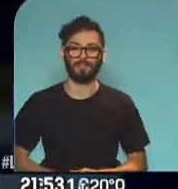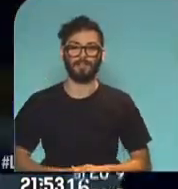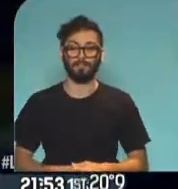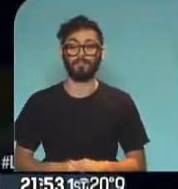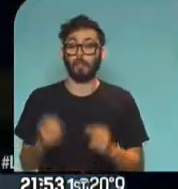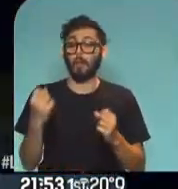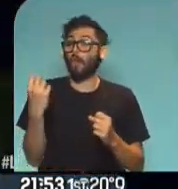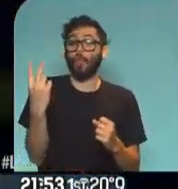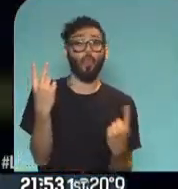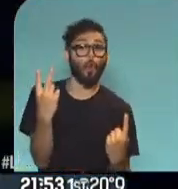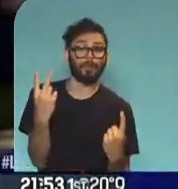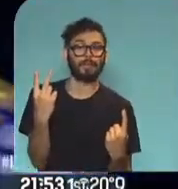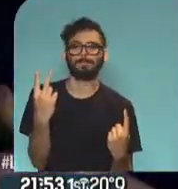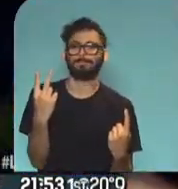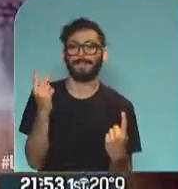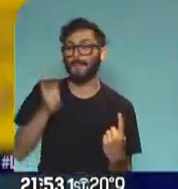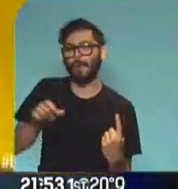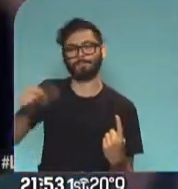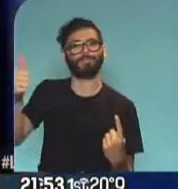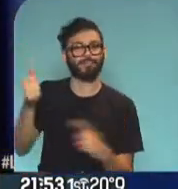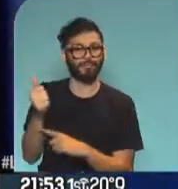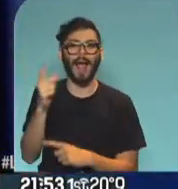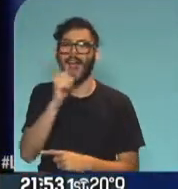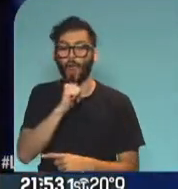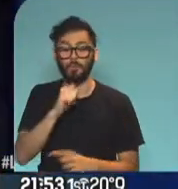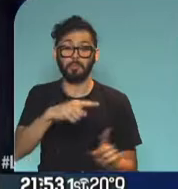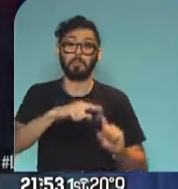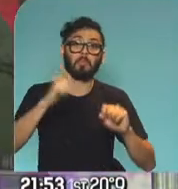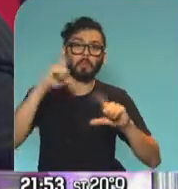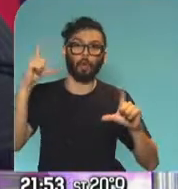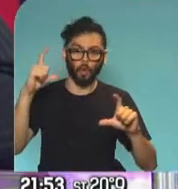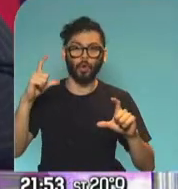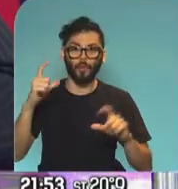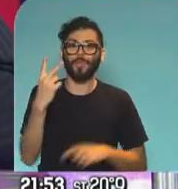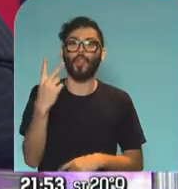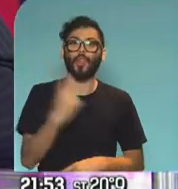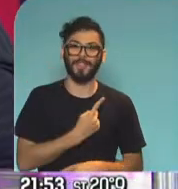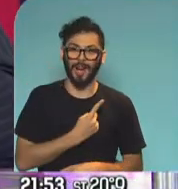descuento que no sirvió. Lanús sorprendió a Boca en la Bombonera, le dio otro golpe, fue 2-1.